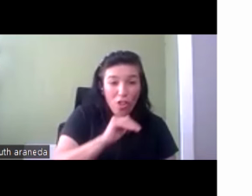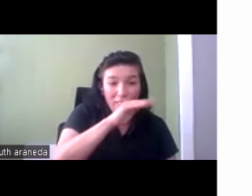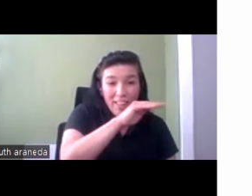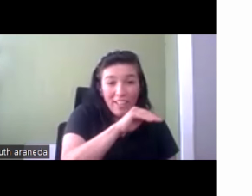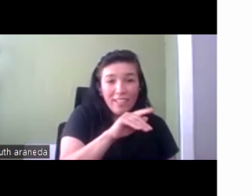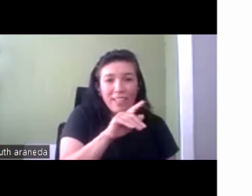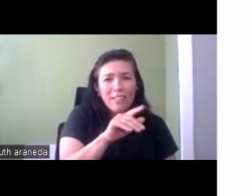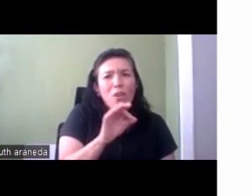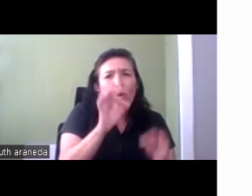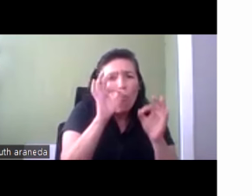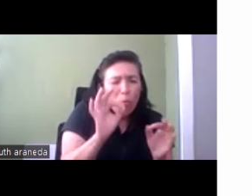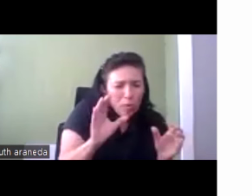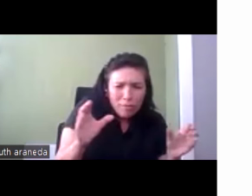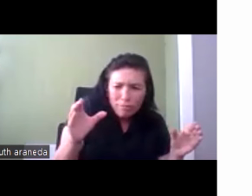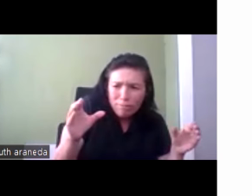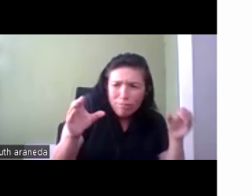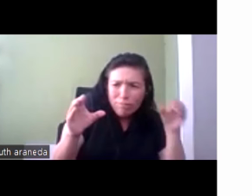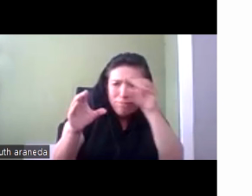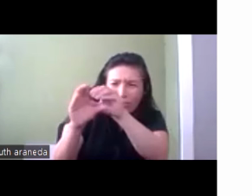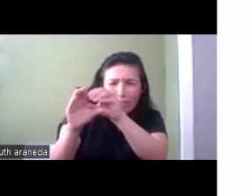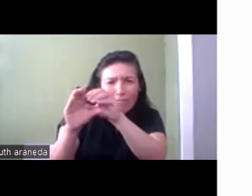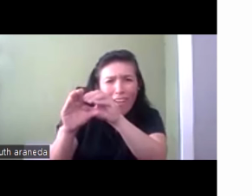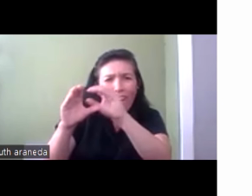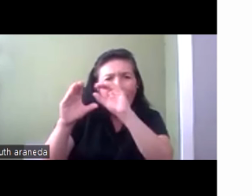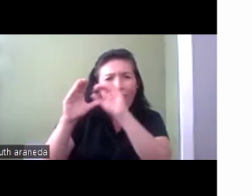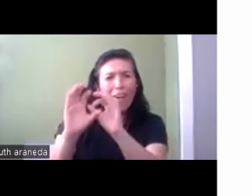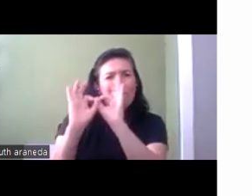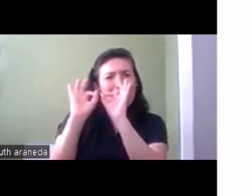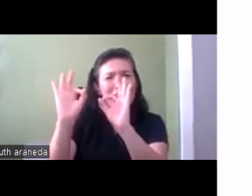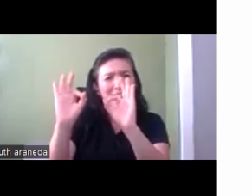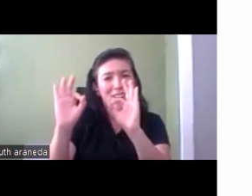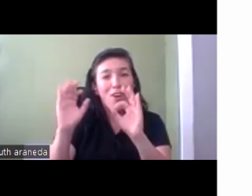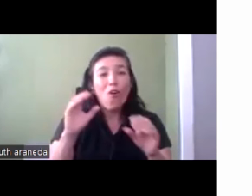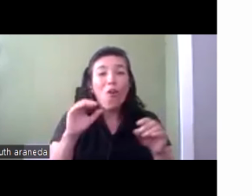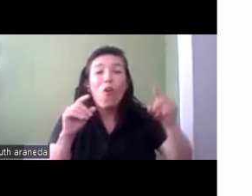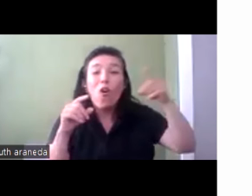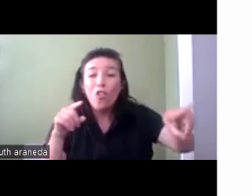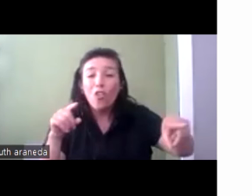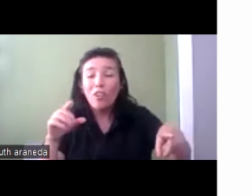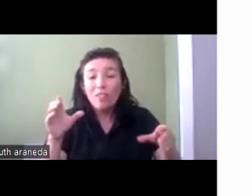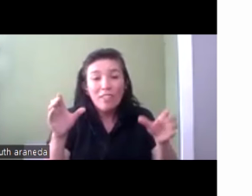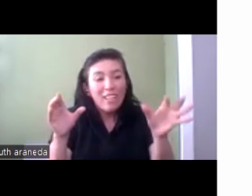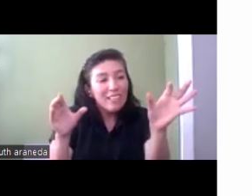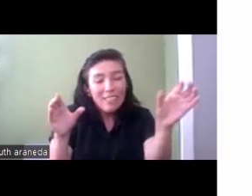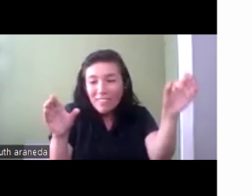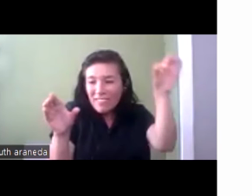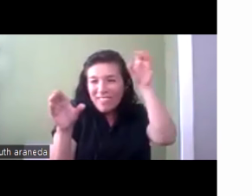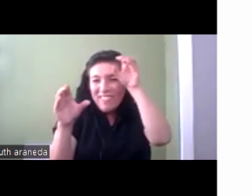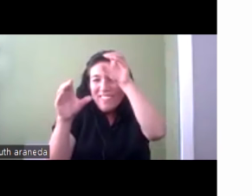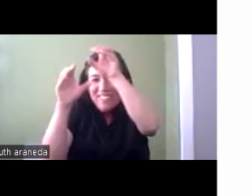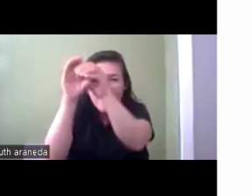calza perfectamente en este tipo de vasija. O este borde, por ejemplo, calza perfectamente con esta, y esta